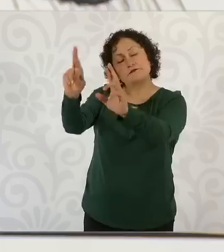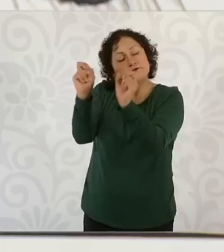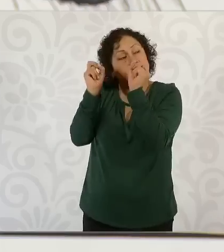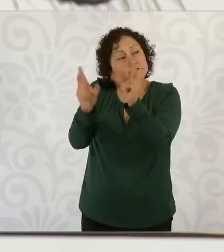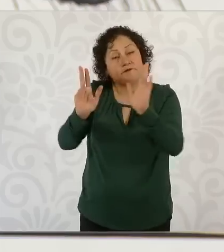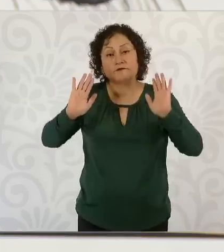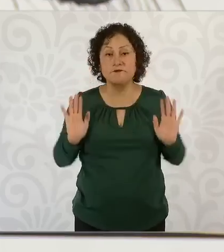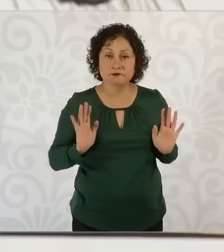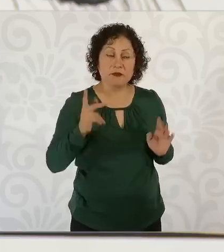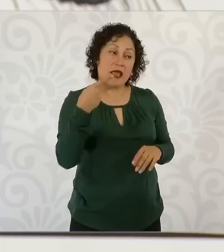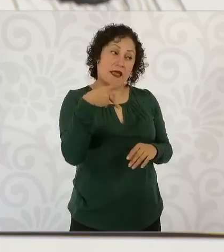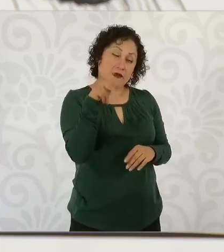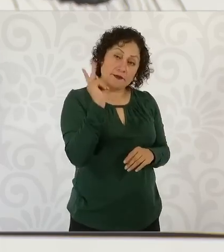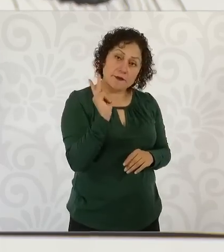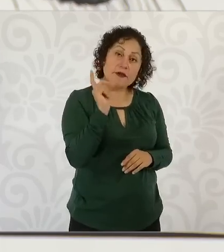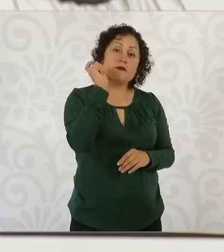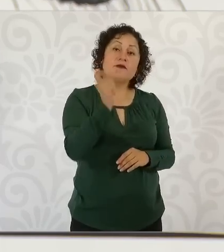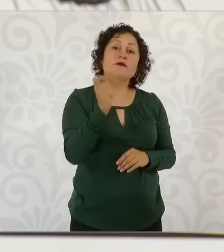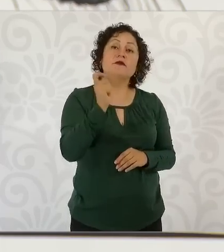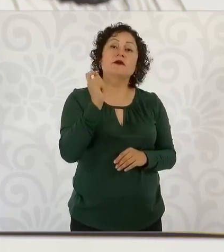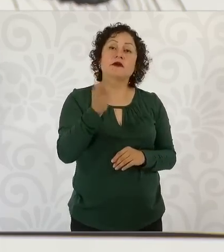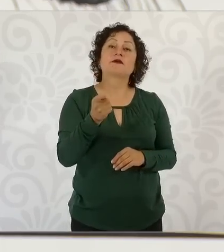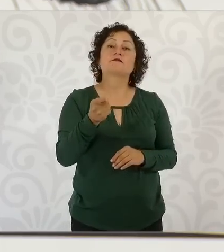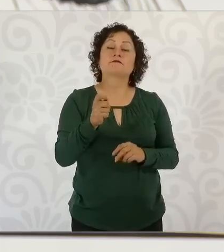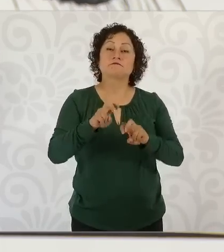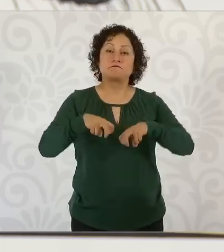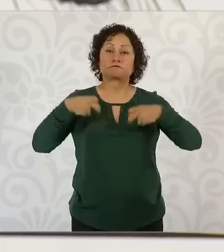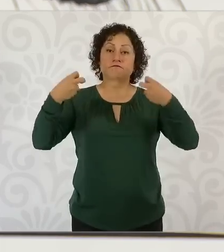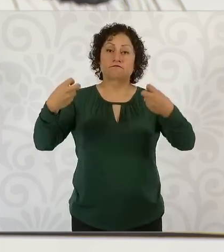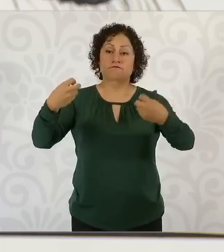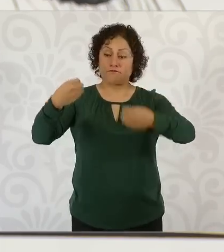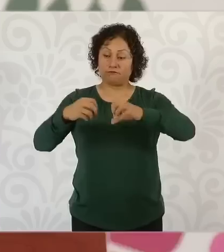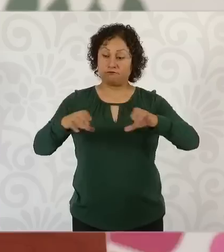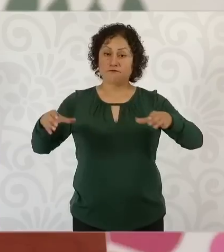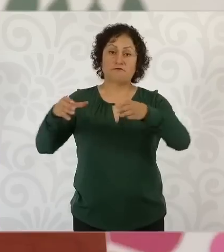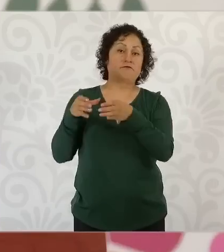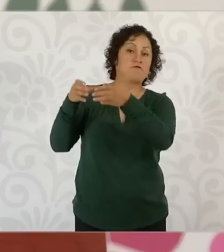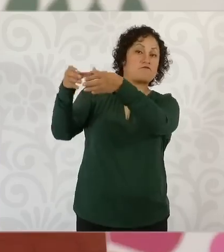decir es que la Corte siempre ha sido autónoma e independiente.